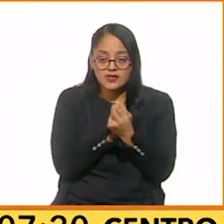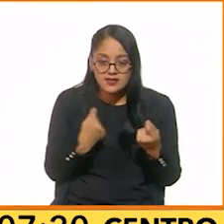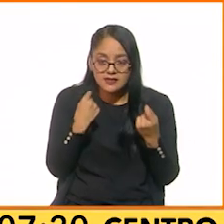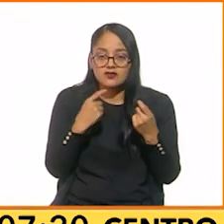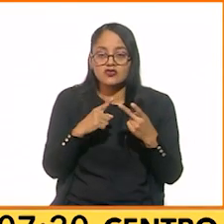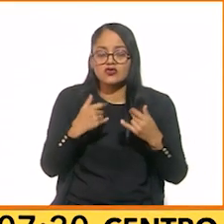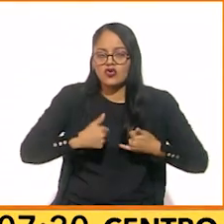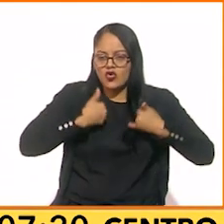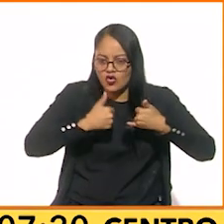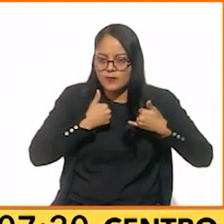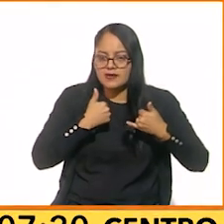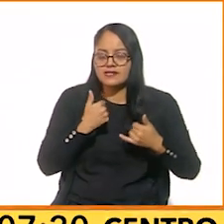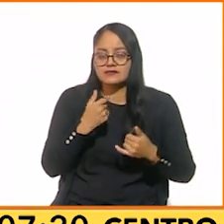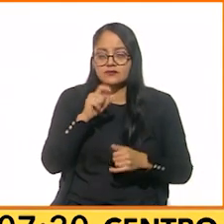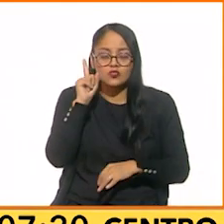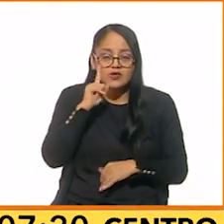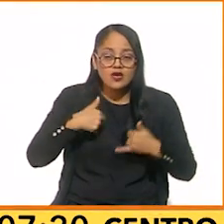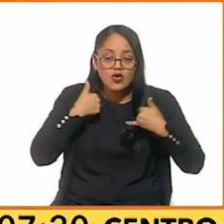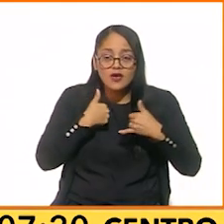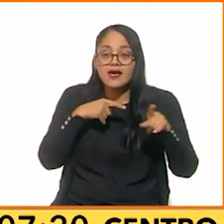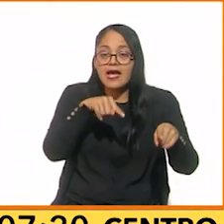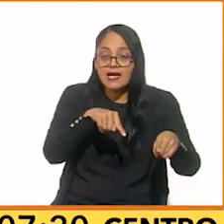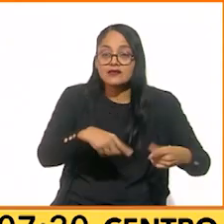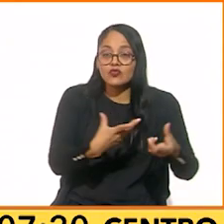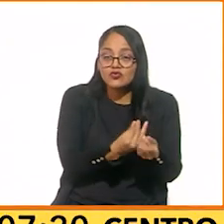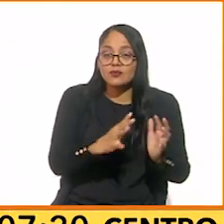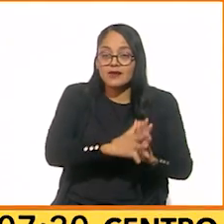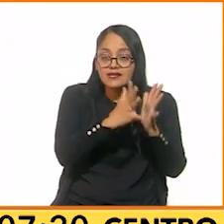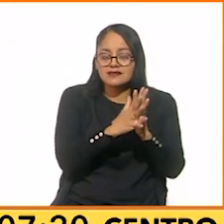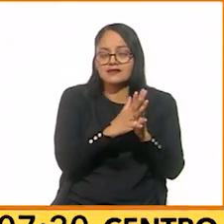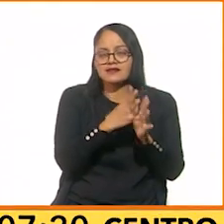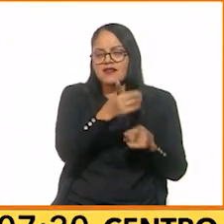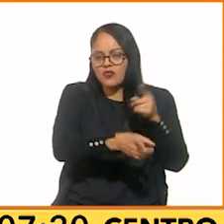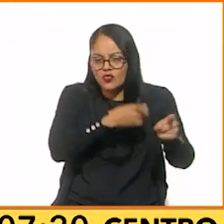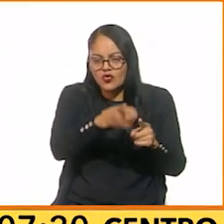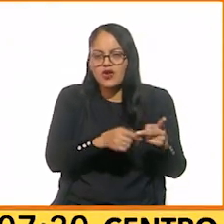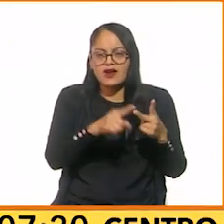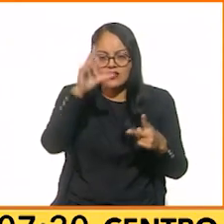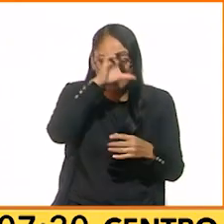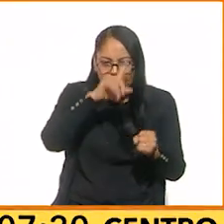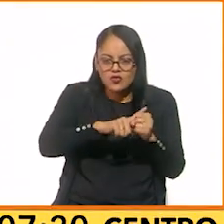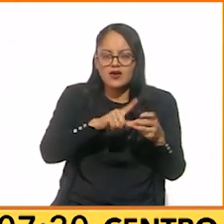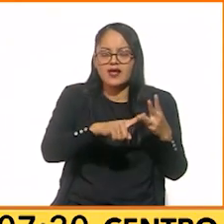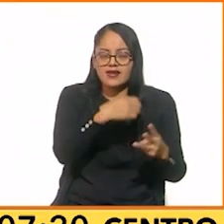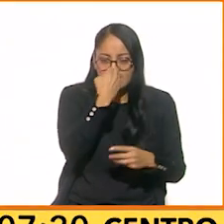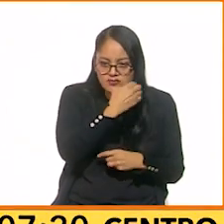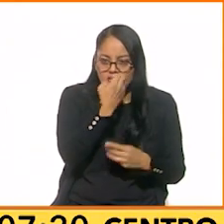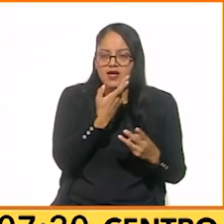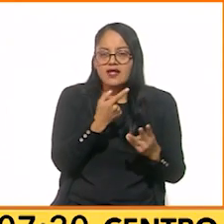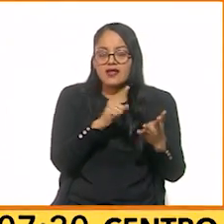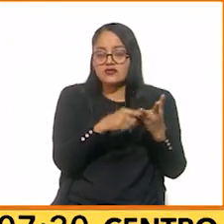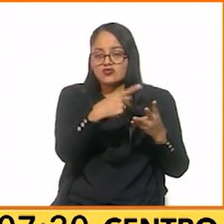personas jóvenes, las chicas tienen espacios de participación, espacios deportivos, culturales, las escuelas,